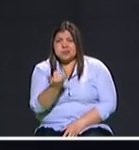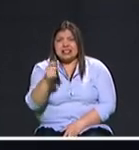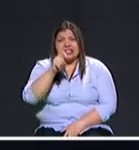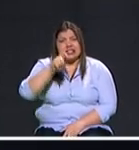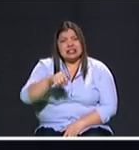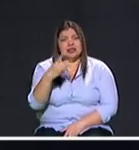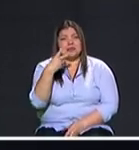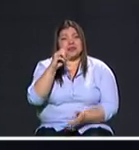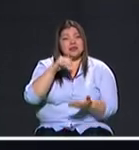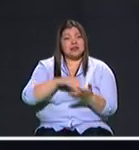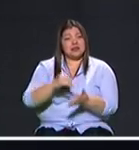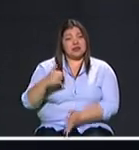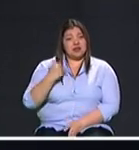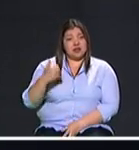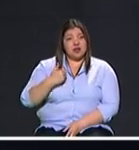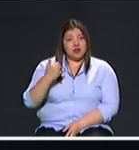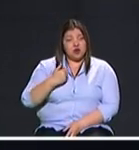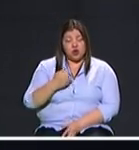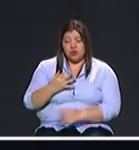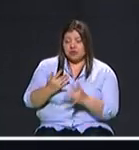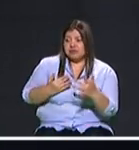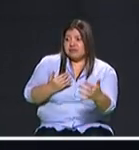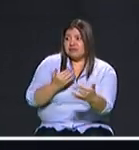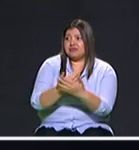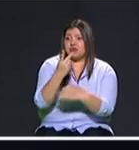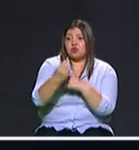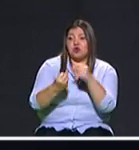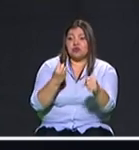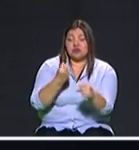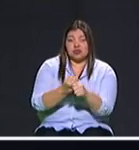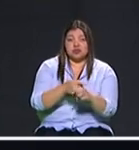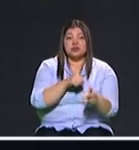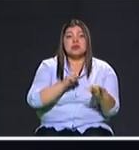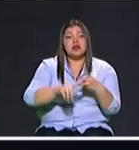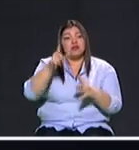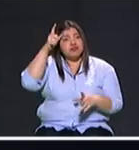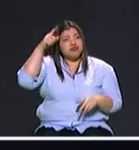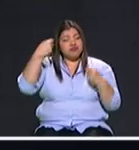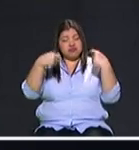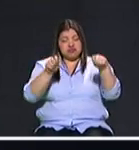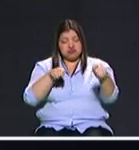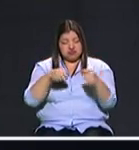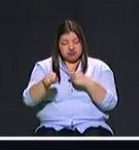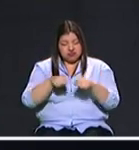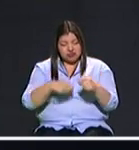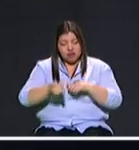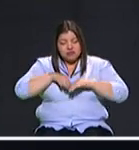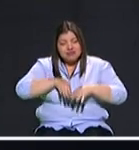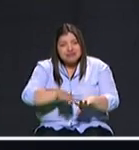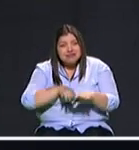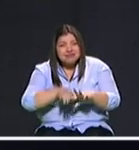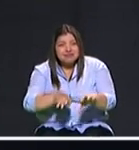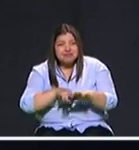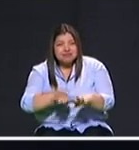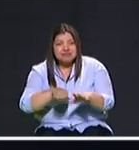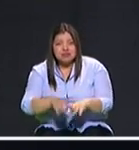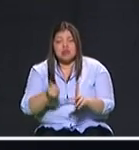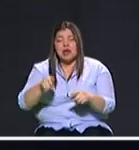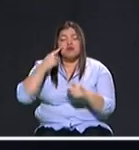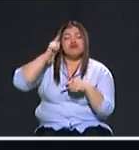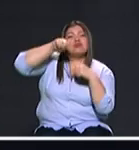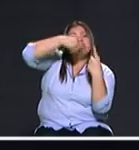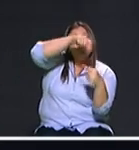dos años y cuarto la confección y la marca energía y por último el turismo donde crearemos 50.000 empleos